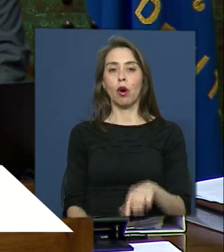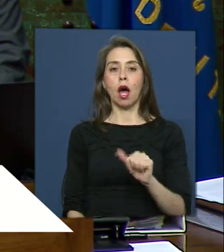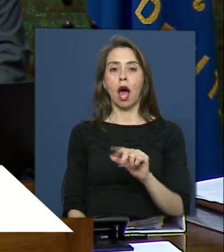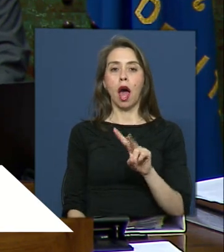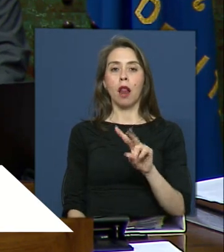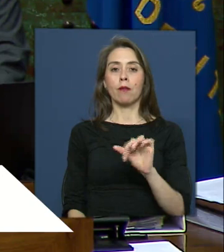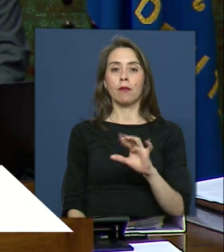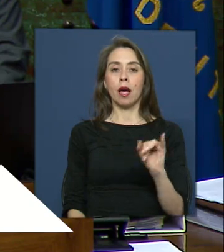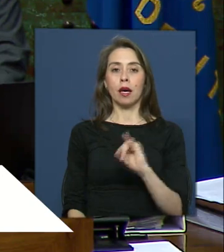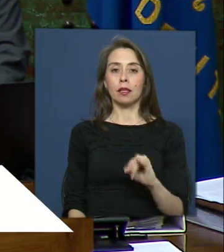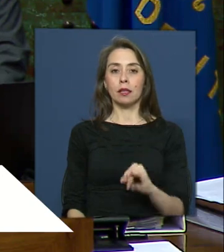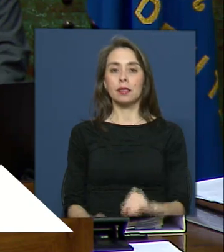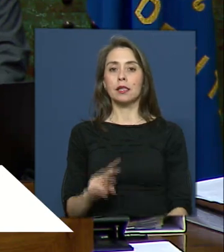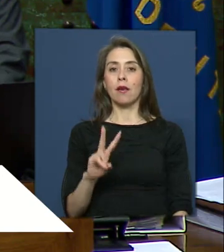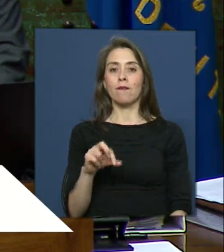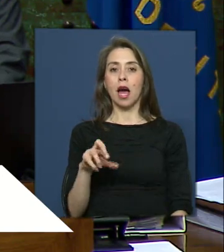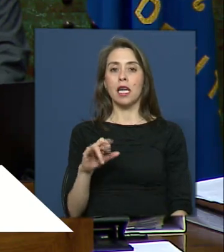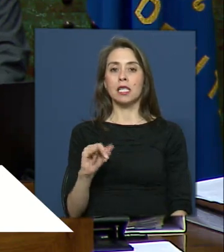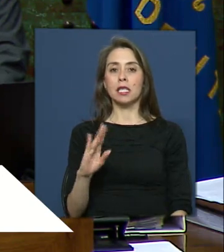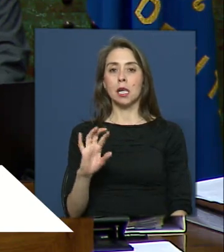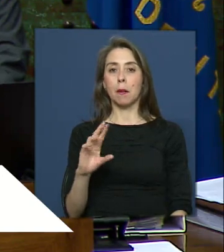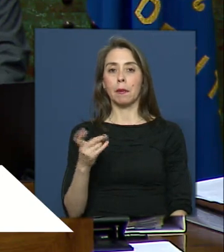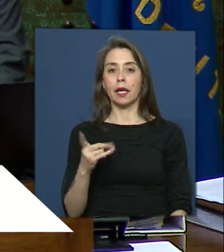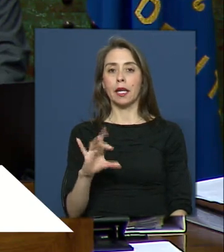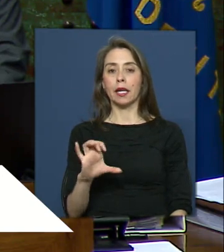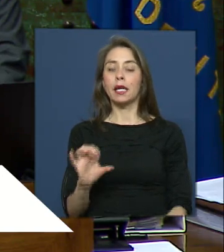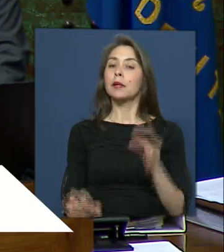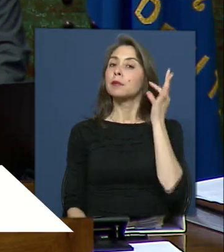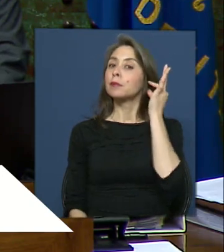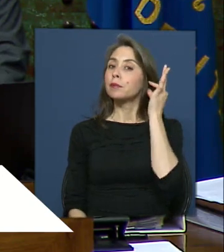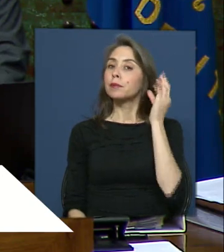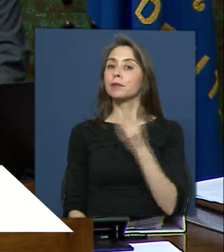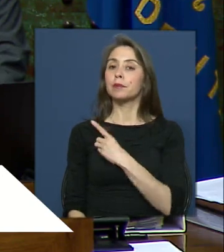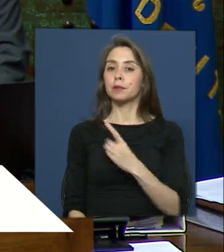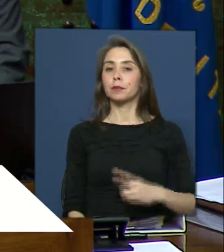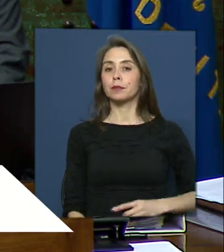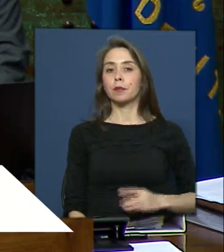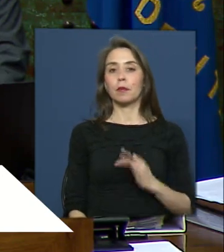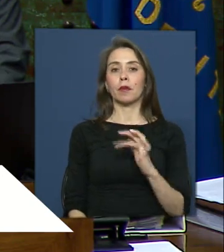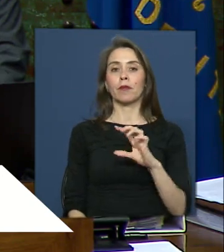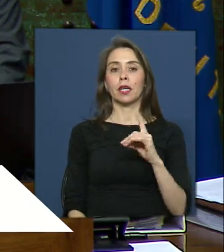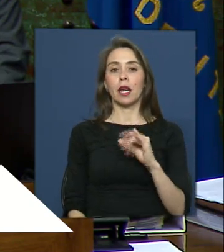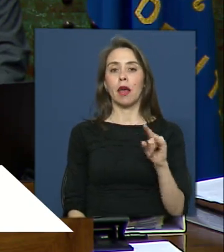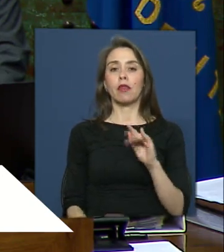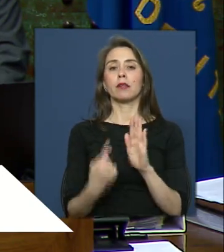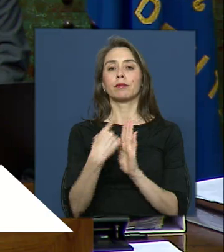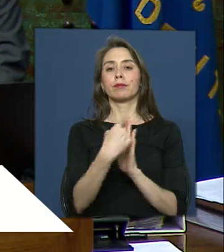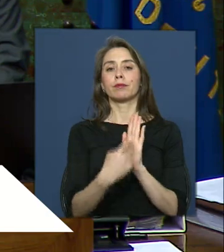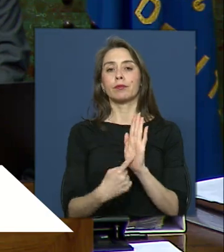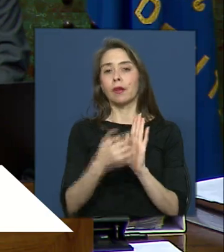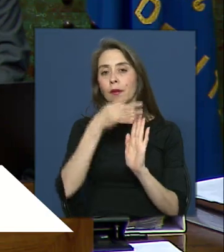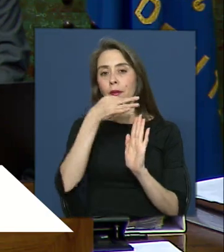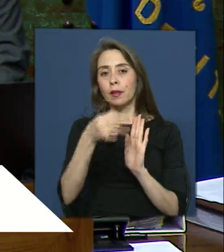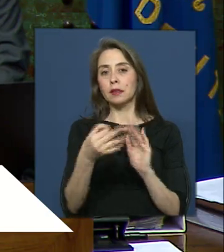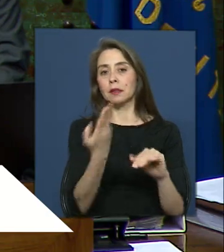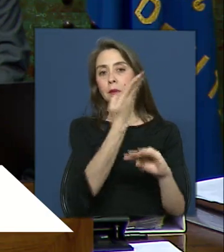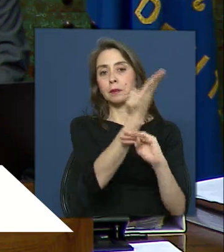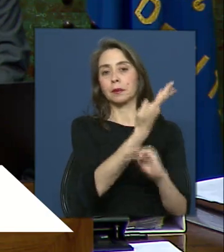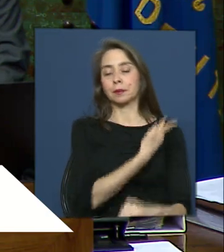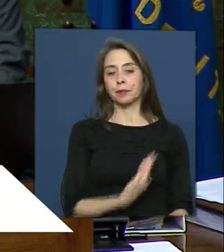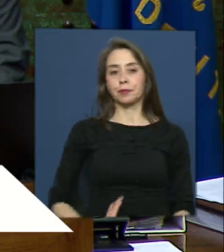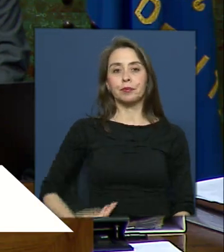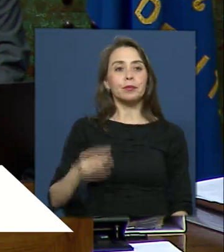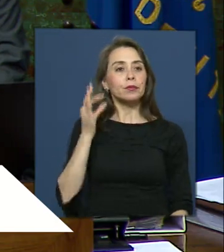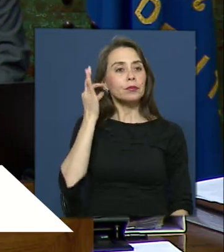Álvarez Salamanca, don Enrique Van Rysselberghe y la diputada Maya Fernández, y en su parte dispositiva solicita a su excelencia